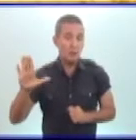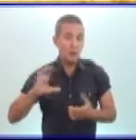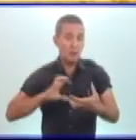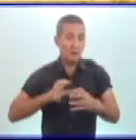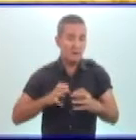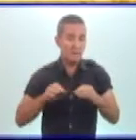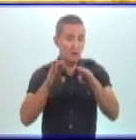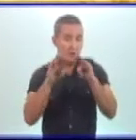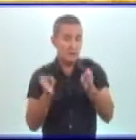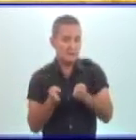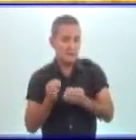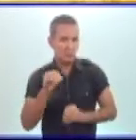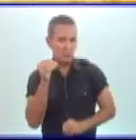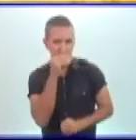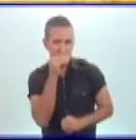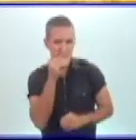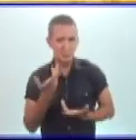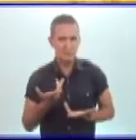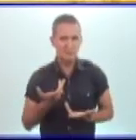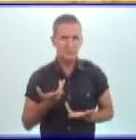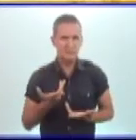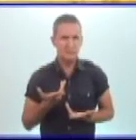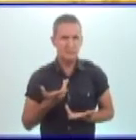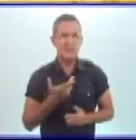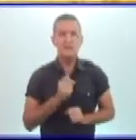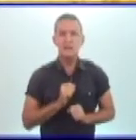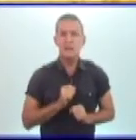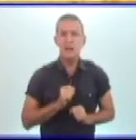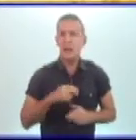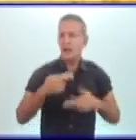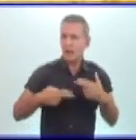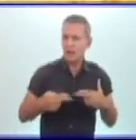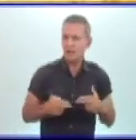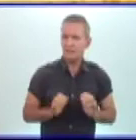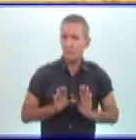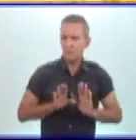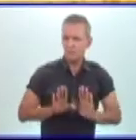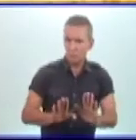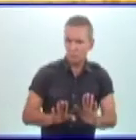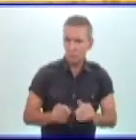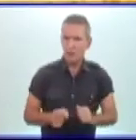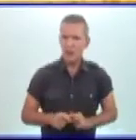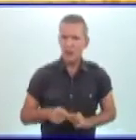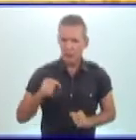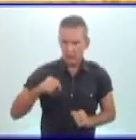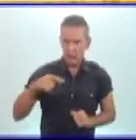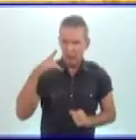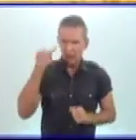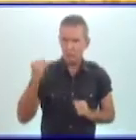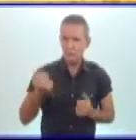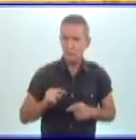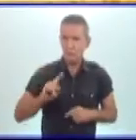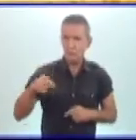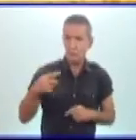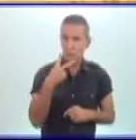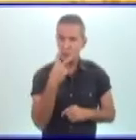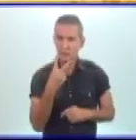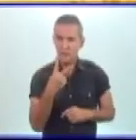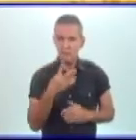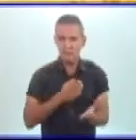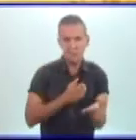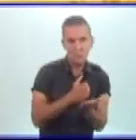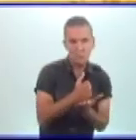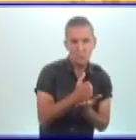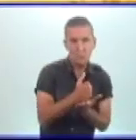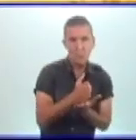mundo moderno. ¿Qué les parece entonces si hacemos una parada ahora sí, después de ver cómo transitamos al